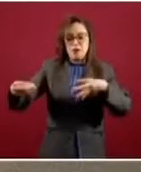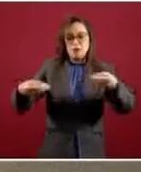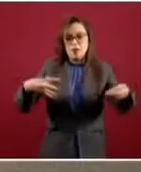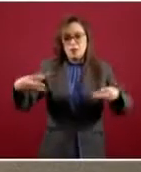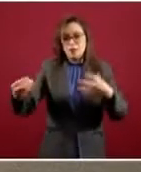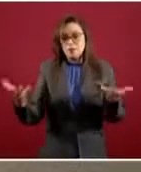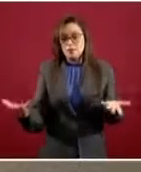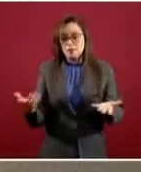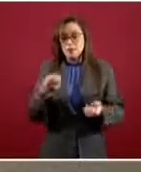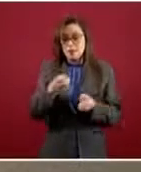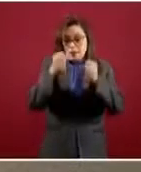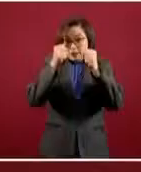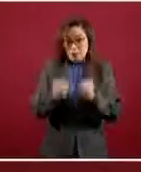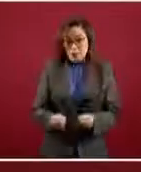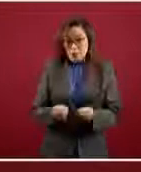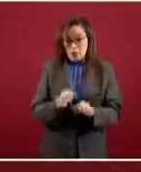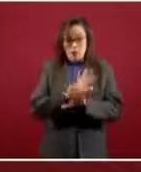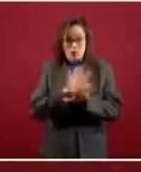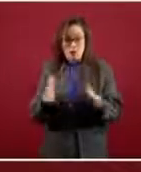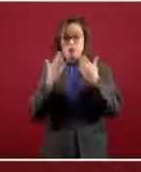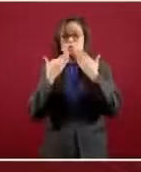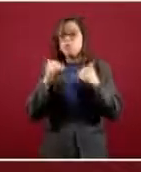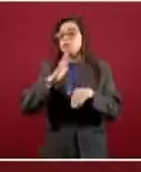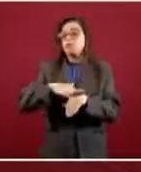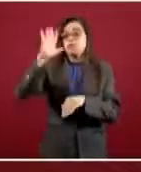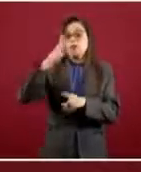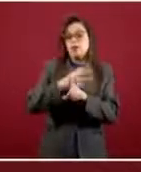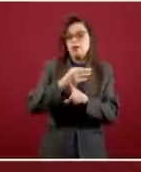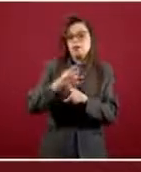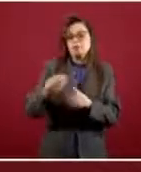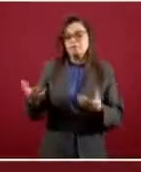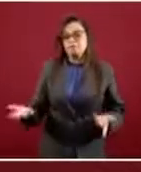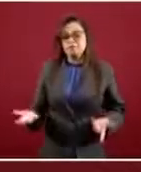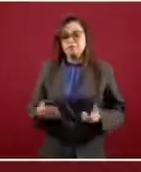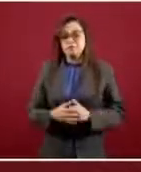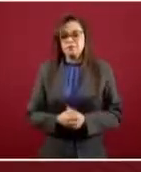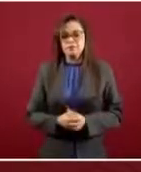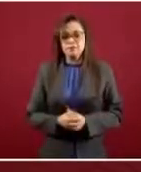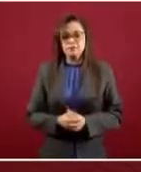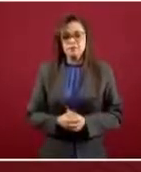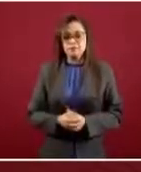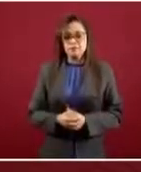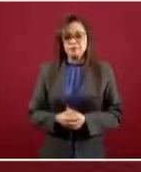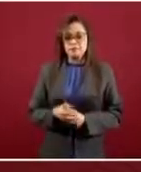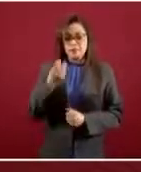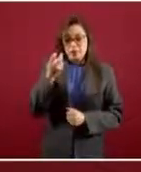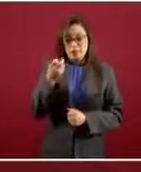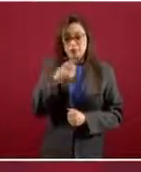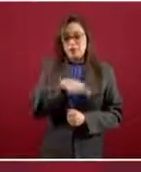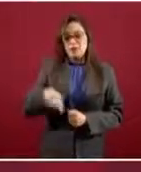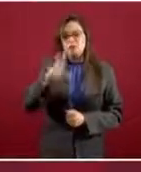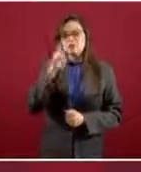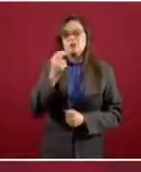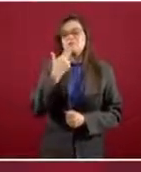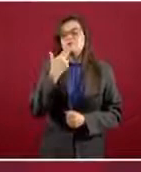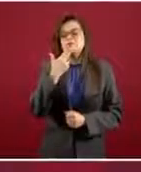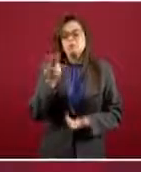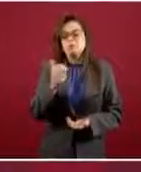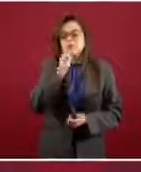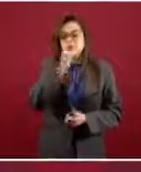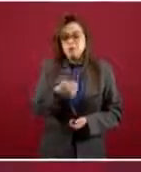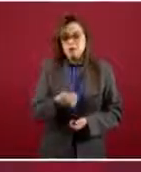ningún caso, y entonces empieza a ser impráctica la medida y de poca utilidad. Y es el momento en